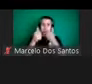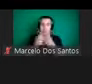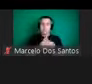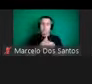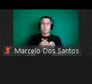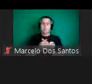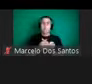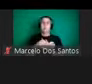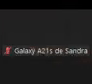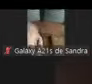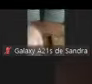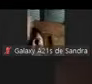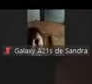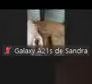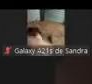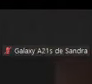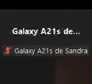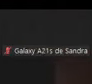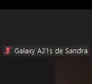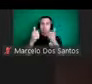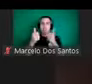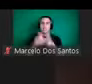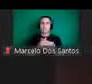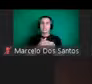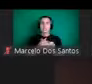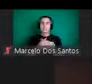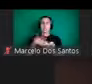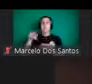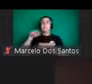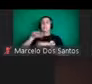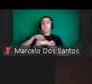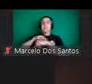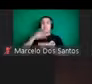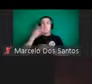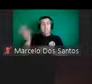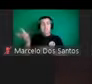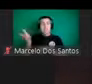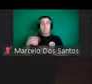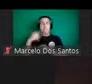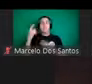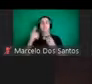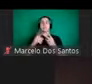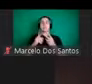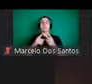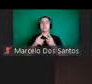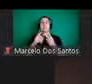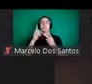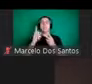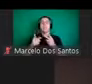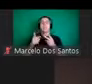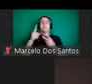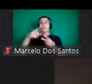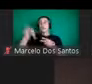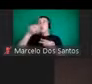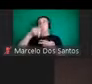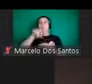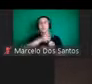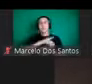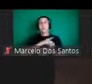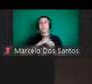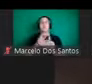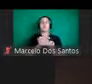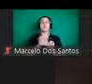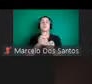muchas gracias, buenas tardes señora ministra, muchas gracias por esta oportunidad. Yo soy